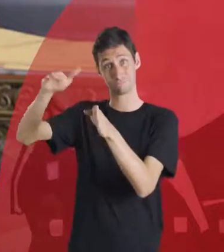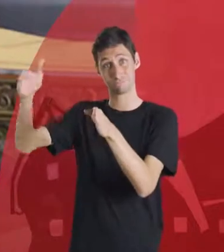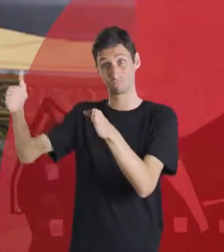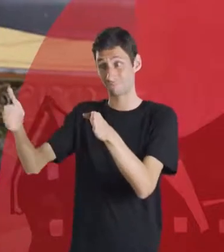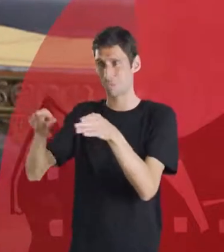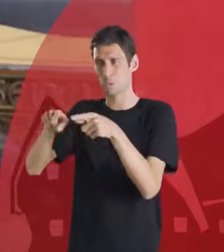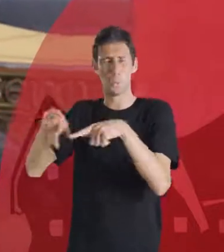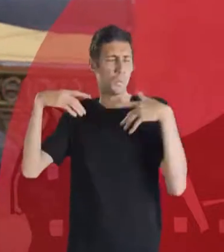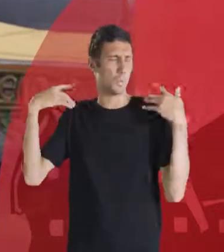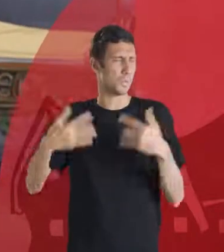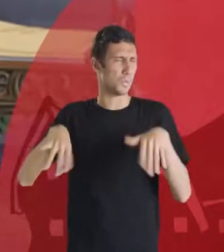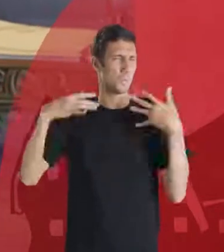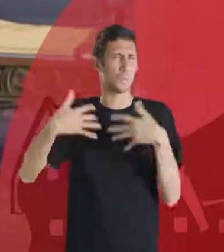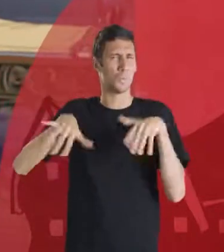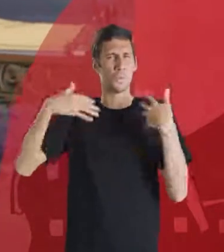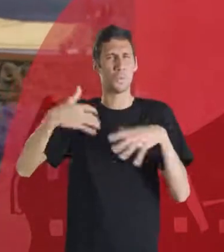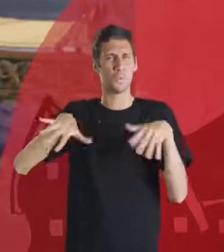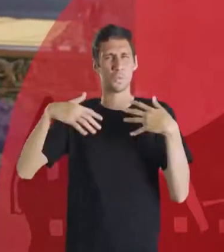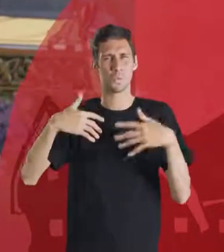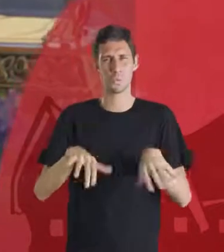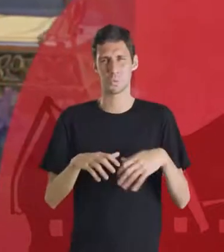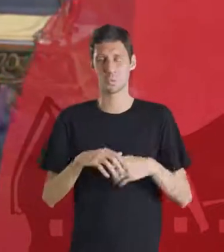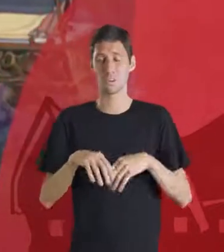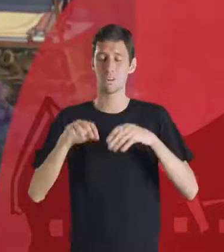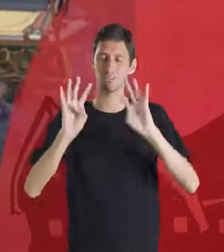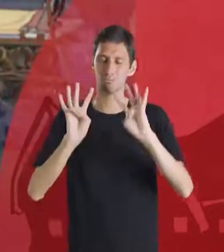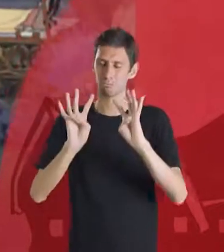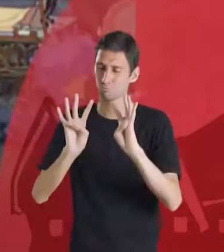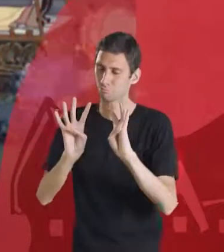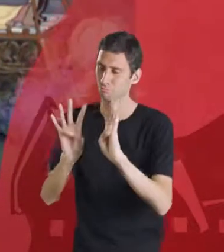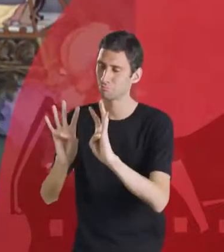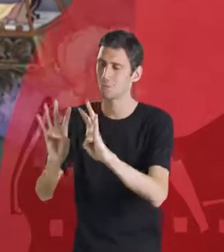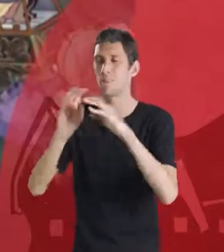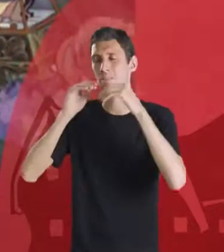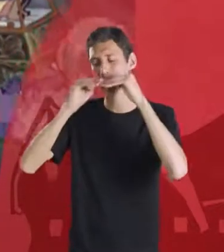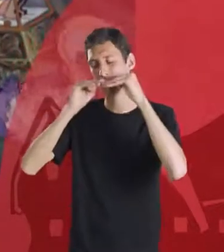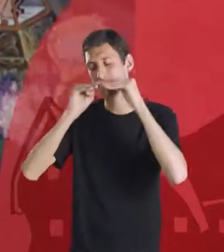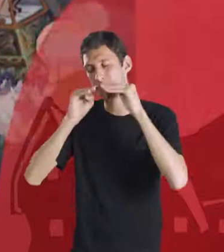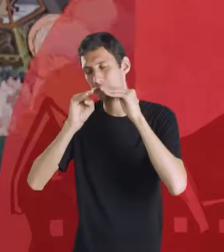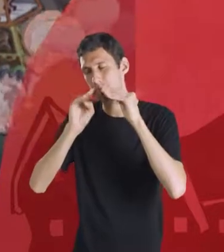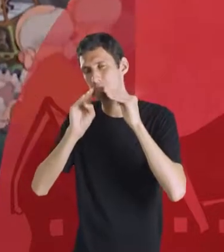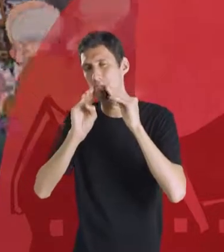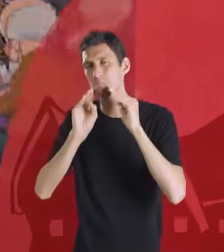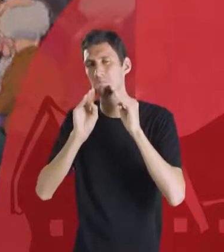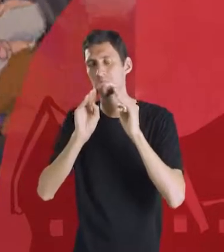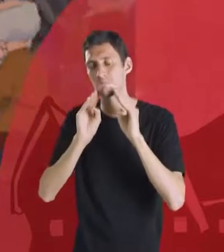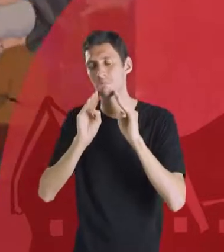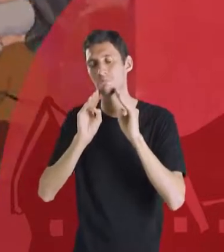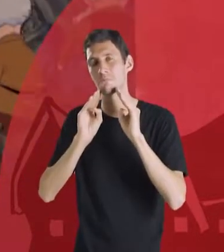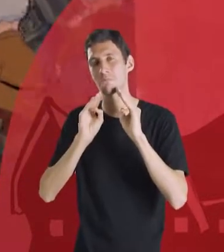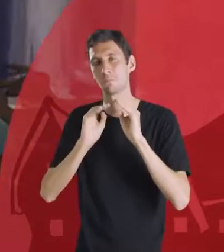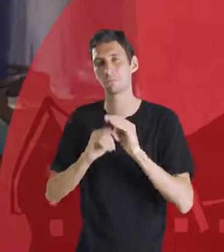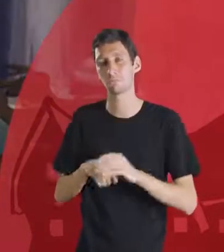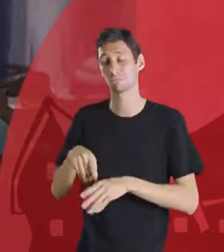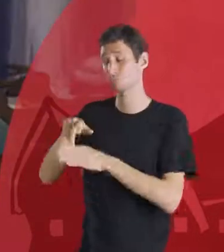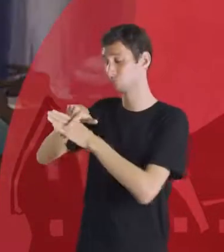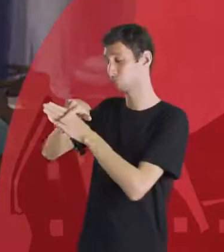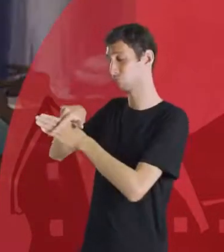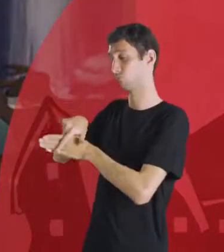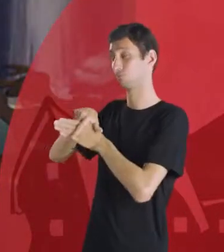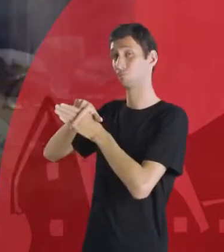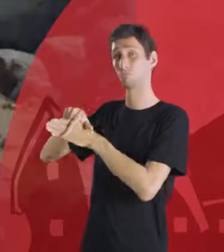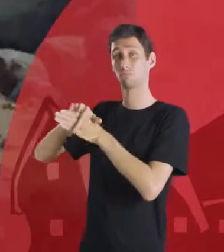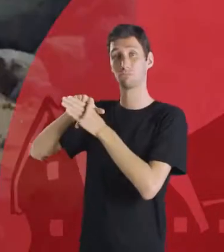Todos creen que Blancanieves ya no despertará. Con tristeza, la ubican en una caja de cristal y oro.